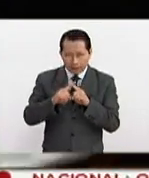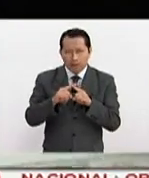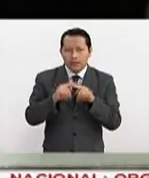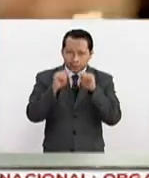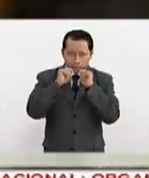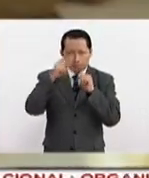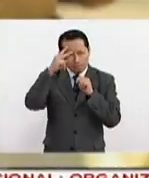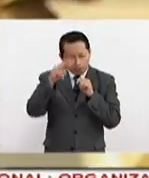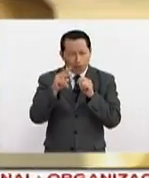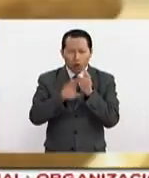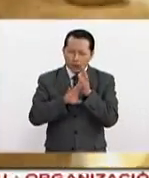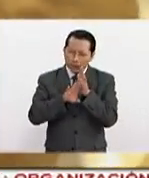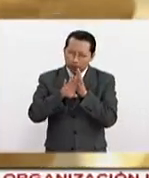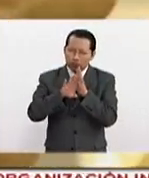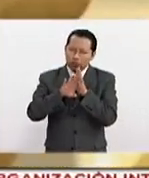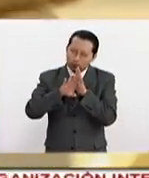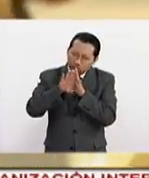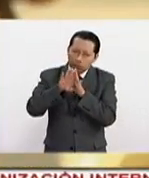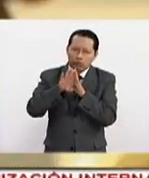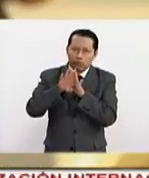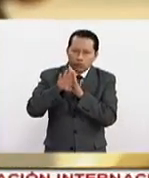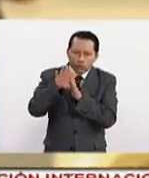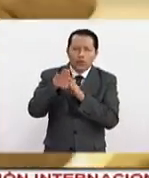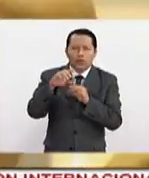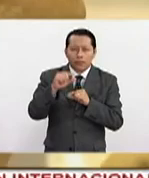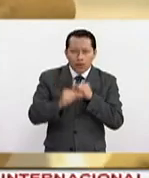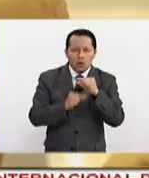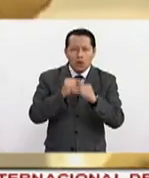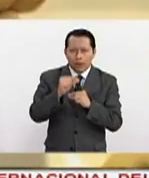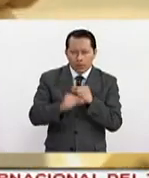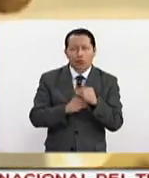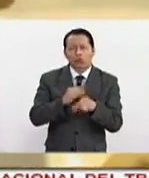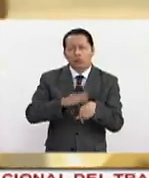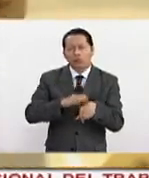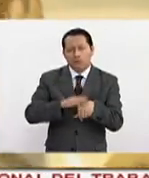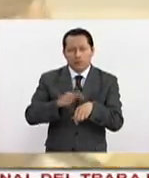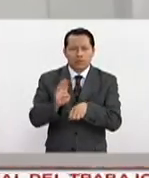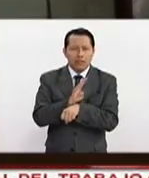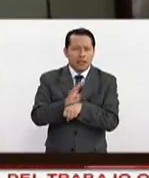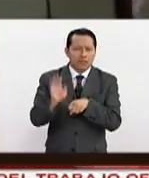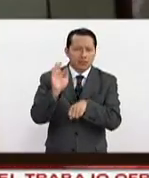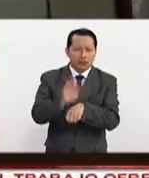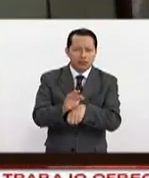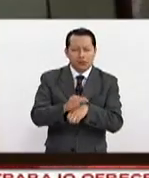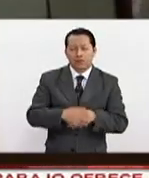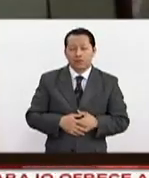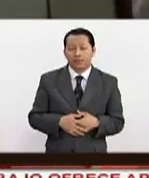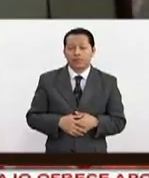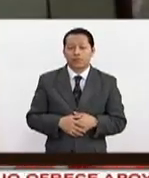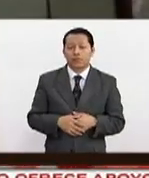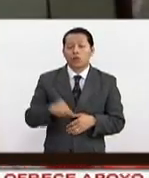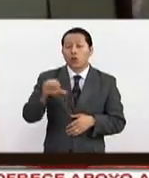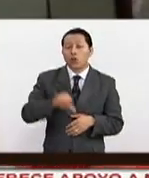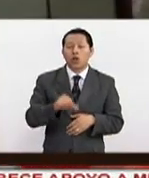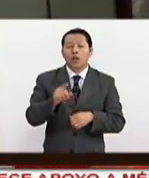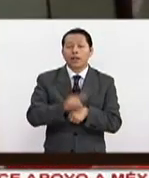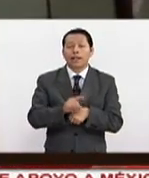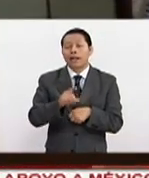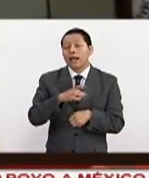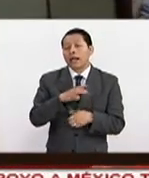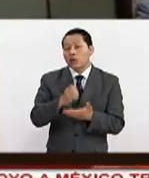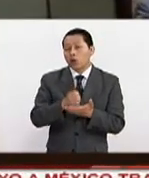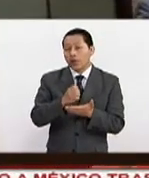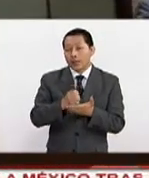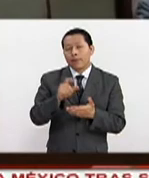manera balanceada y consistente y esos beneficios están llegando a más mexicanos. Hoy la economía es 29%